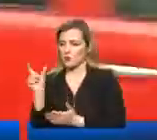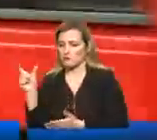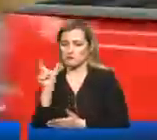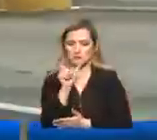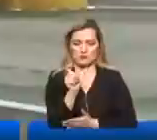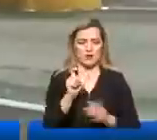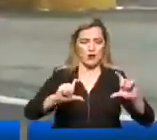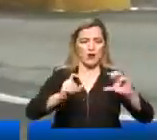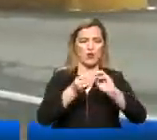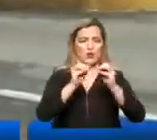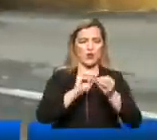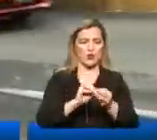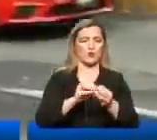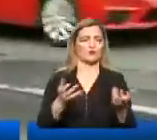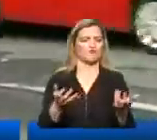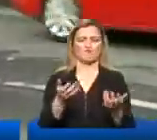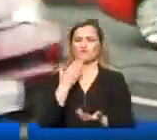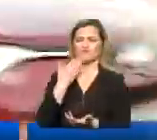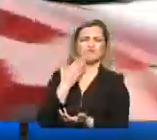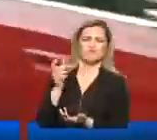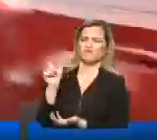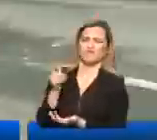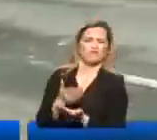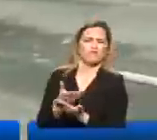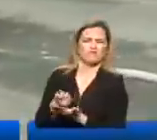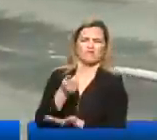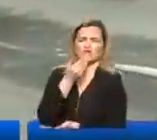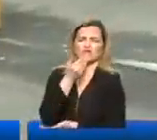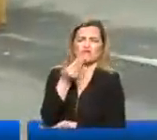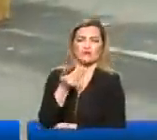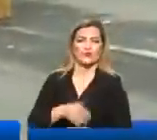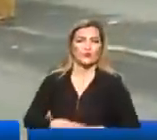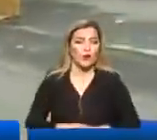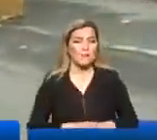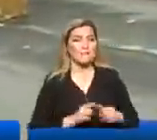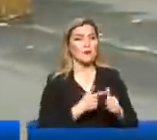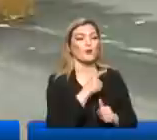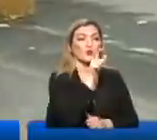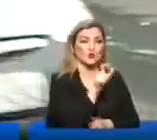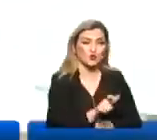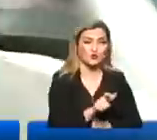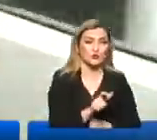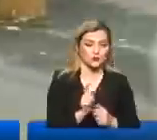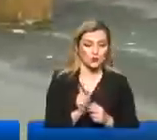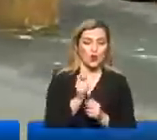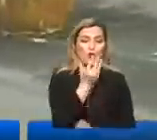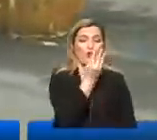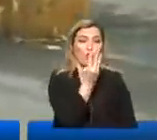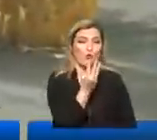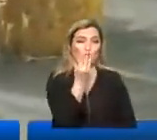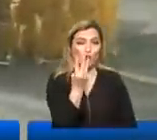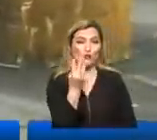las personas, ¿cómo pueden adquirir este tag? Lo primero que tienen que hacer las personas es registrarse en la página